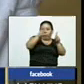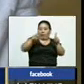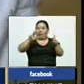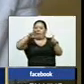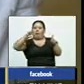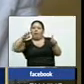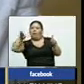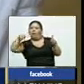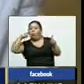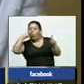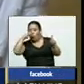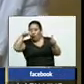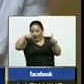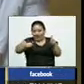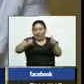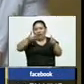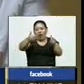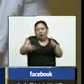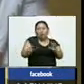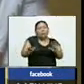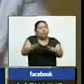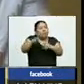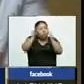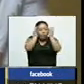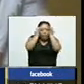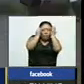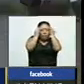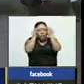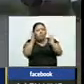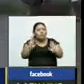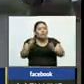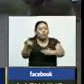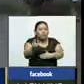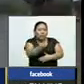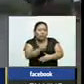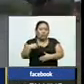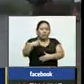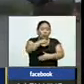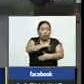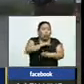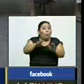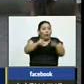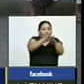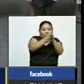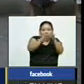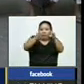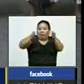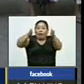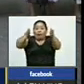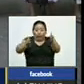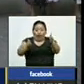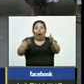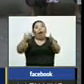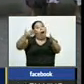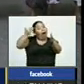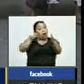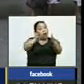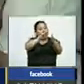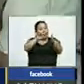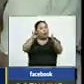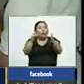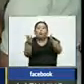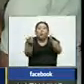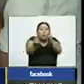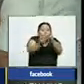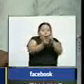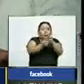2019. Una situación que preocupa a las autoridades de este lugar, pues durante ese mismo periodo, en el año 2018, solo se